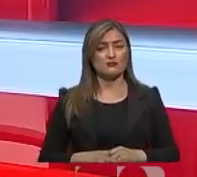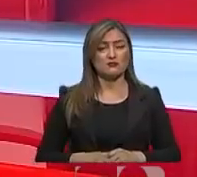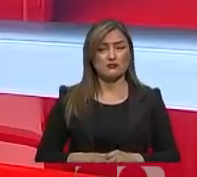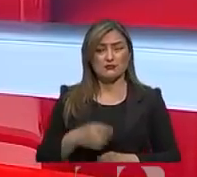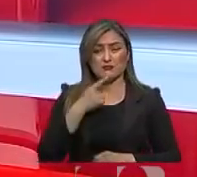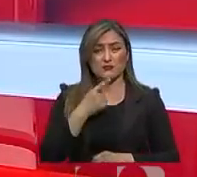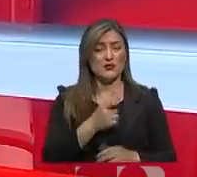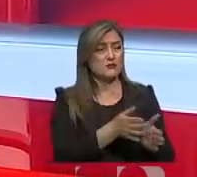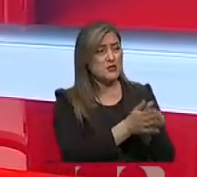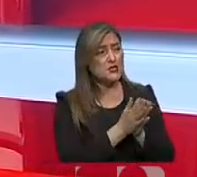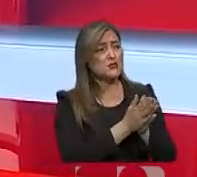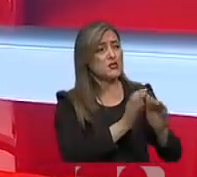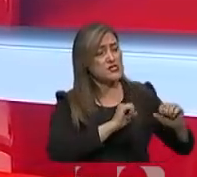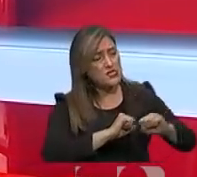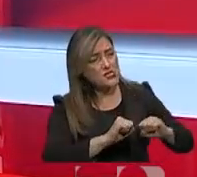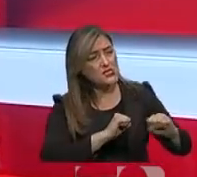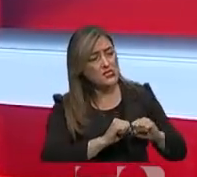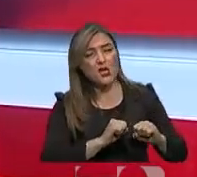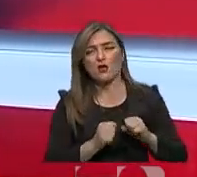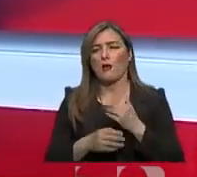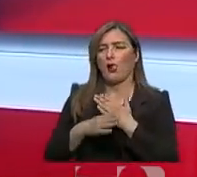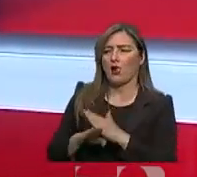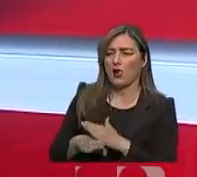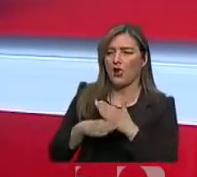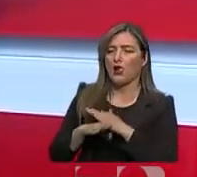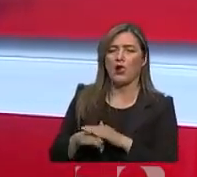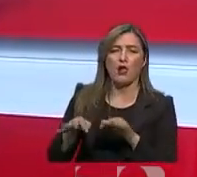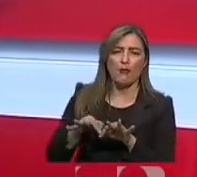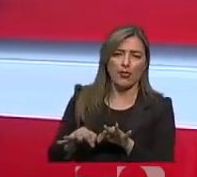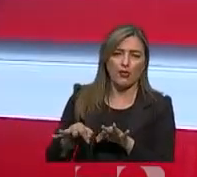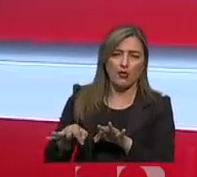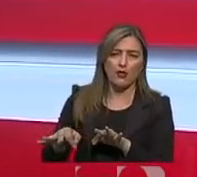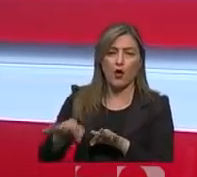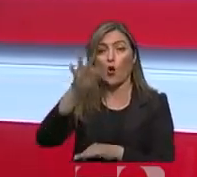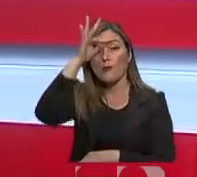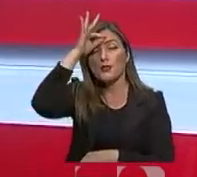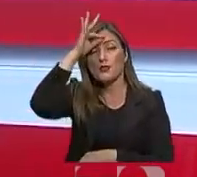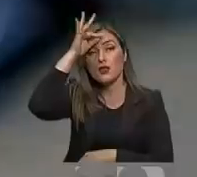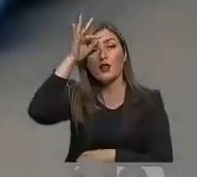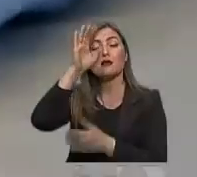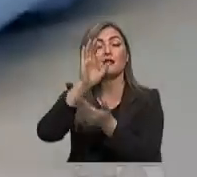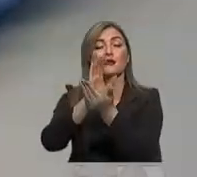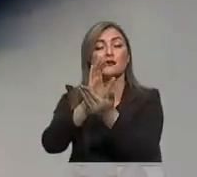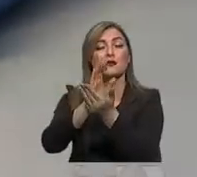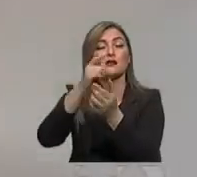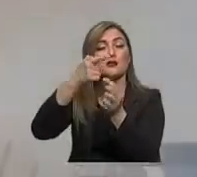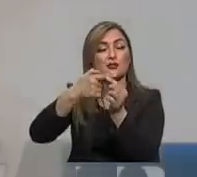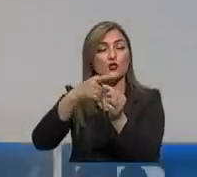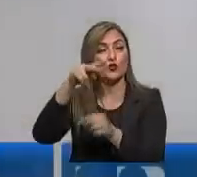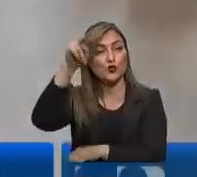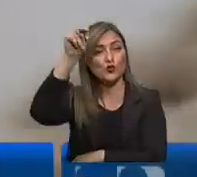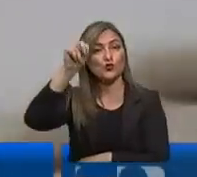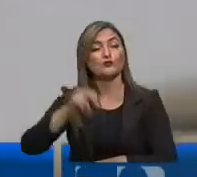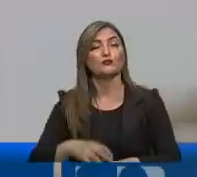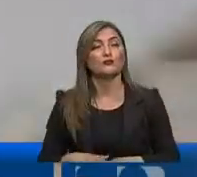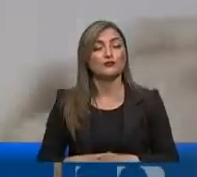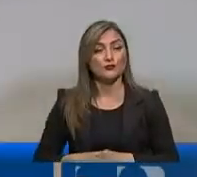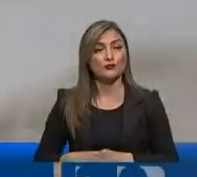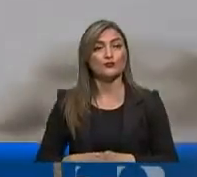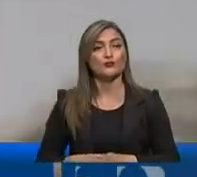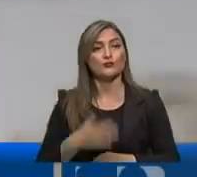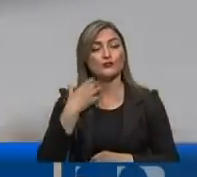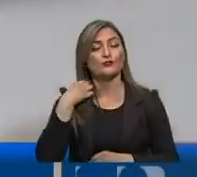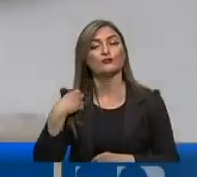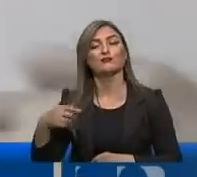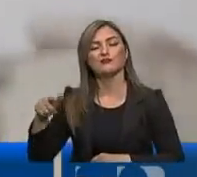existido complicaciones para realizar el trámite en el hospital Andrade Mari. Bueno, estamos aquí con Sari. Hoy miércoles